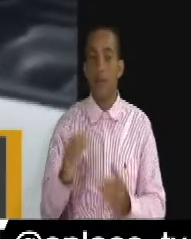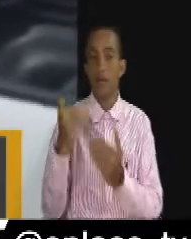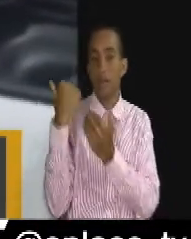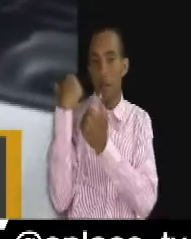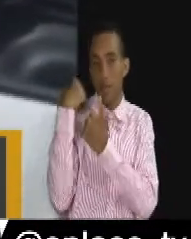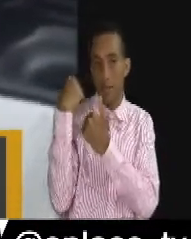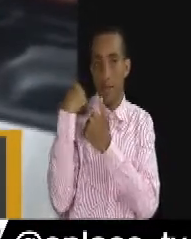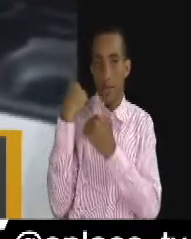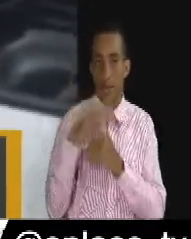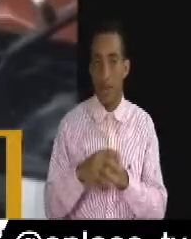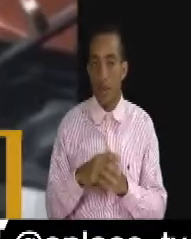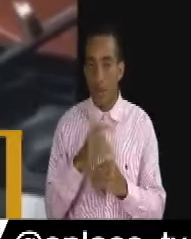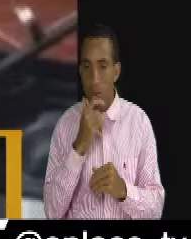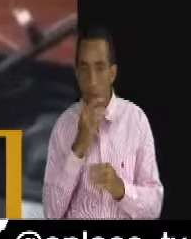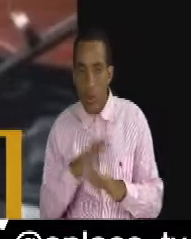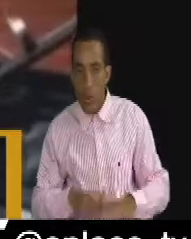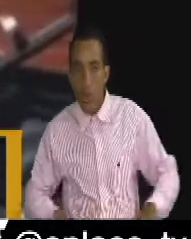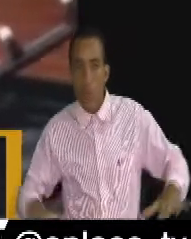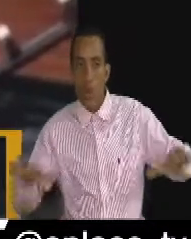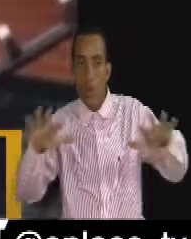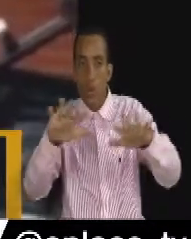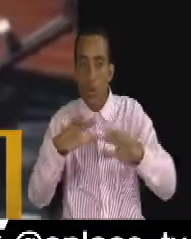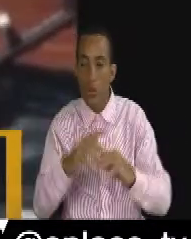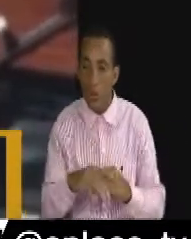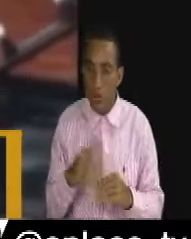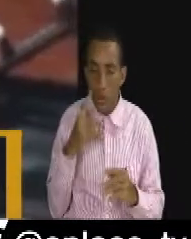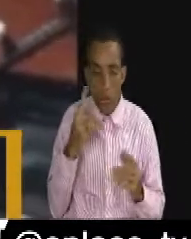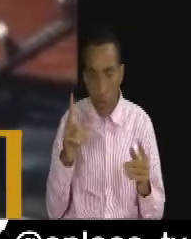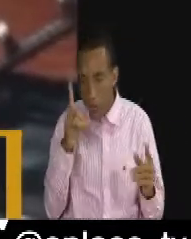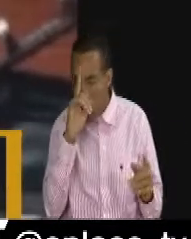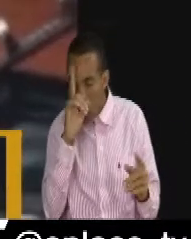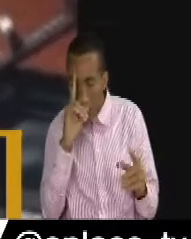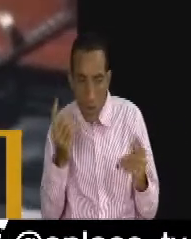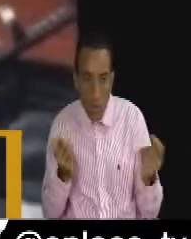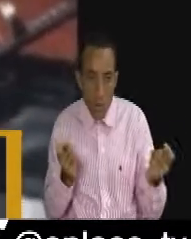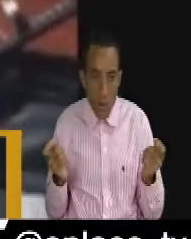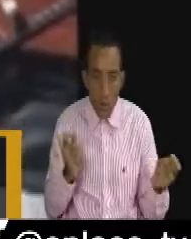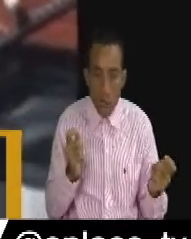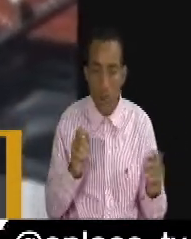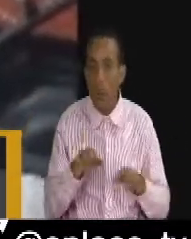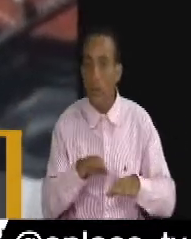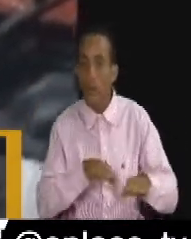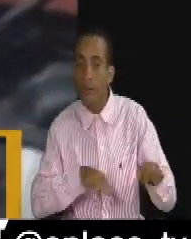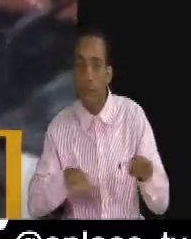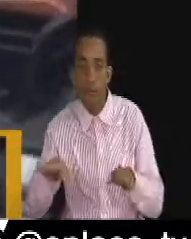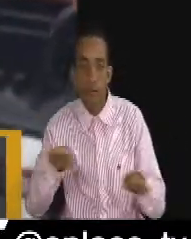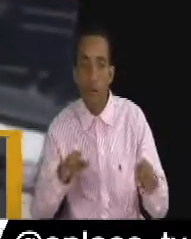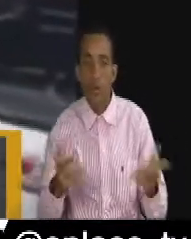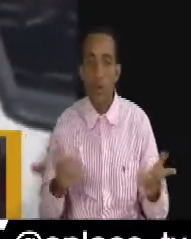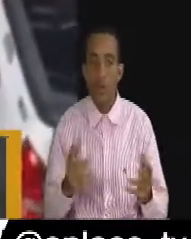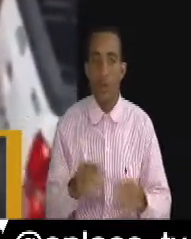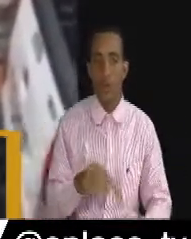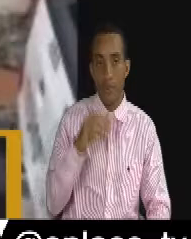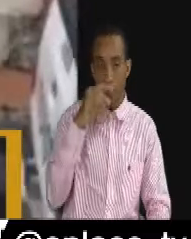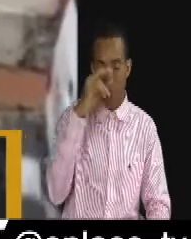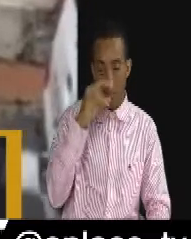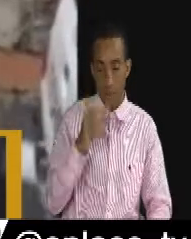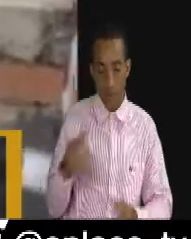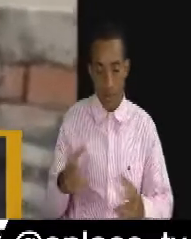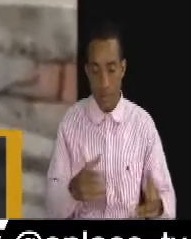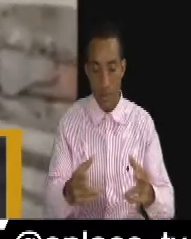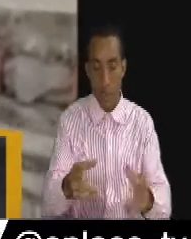el estudio de terreno, ubicar y coordinar las rutas de acceso por vía terrestre al municipio de Río Negro y sus